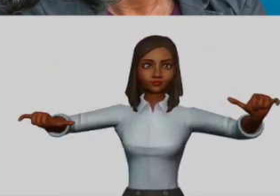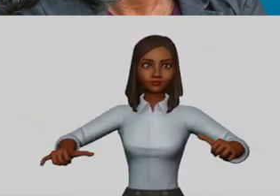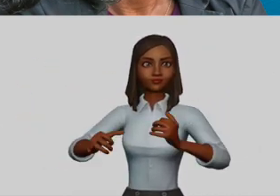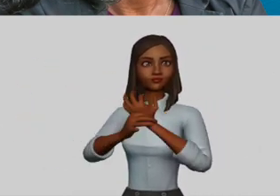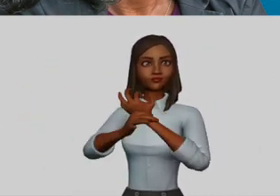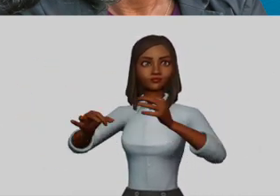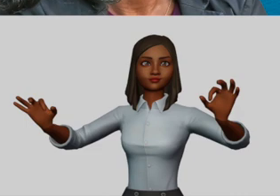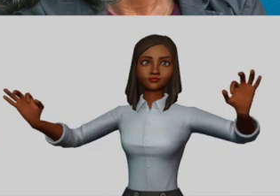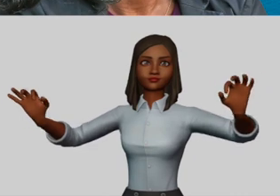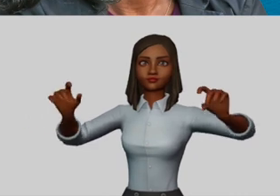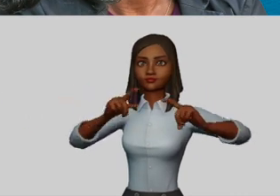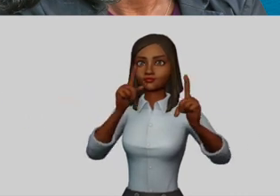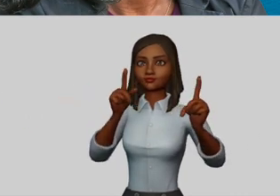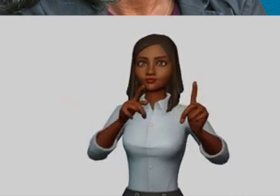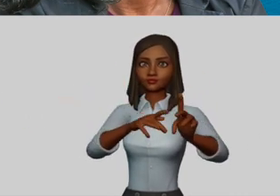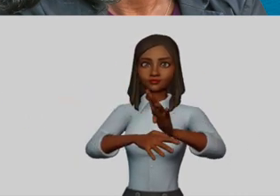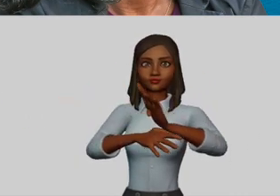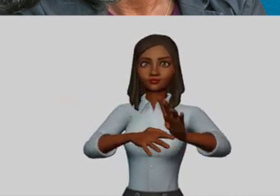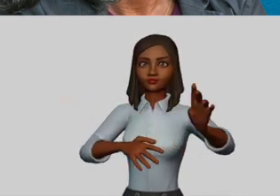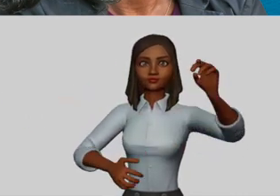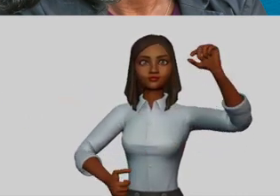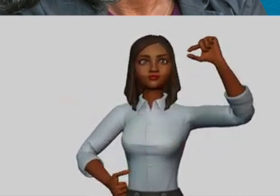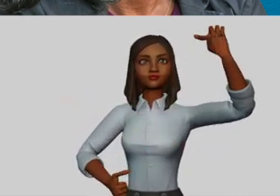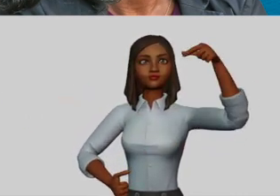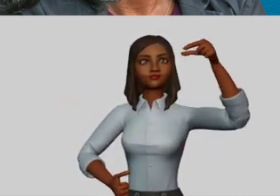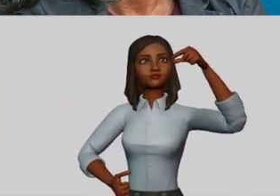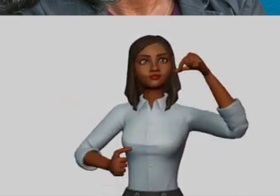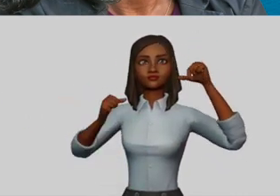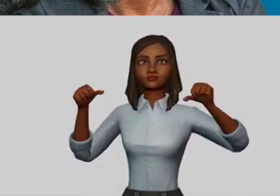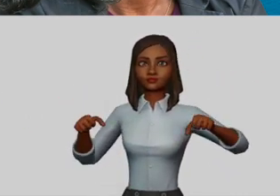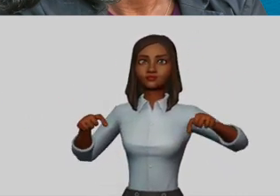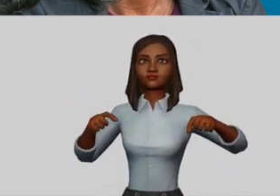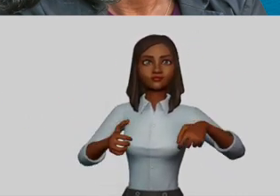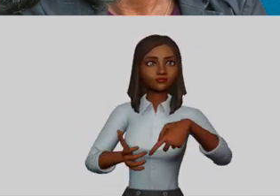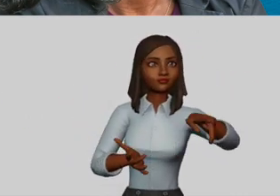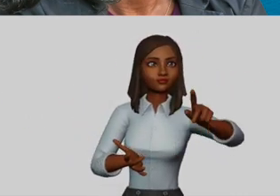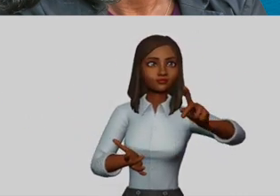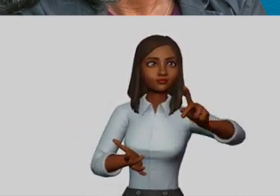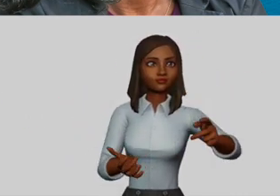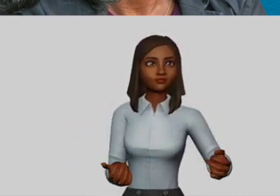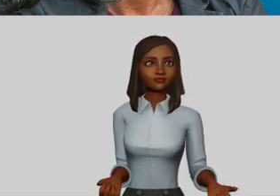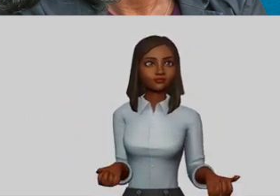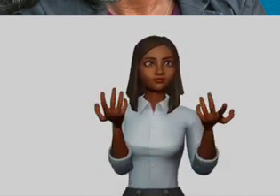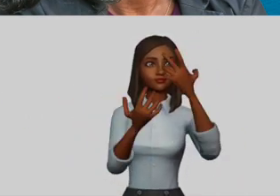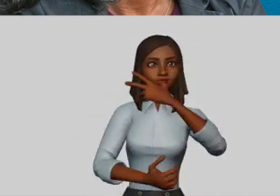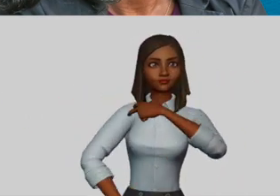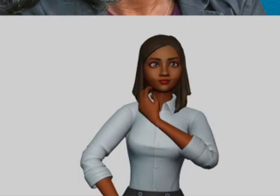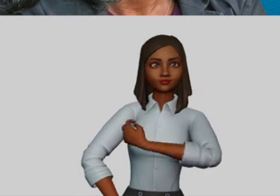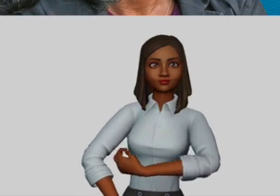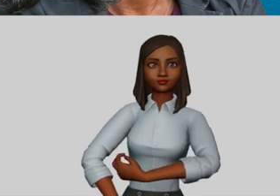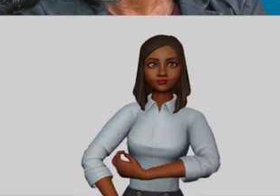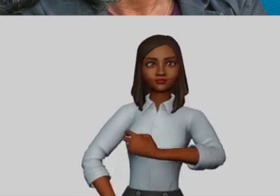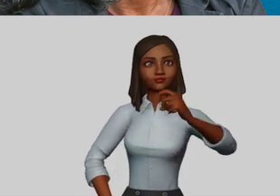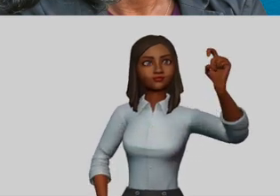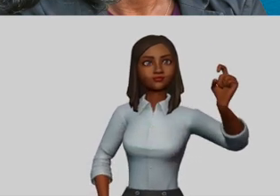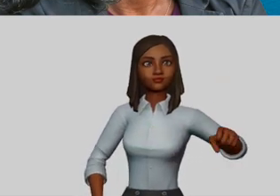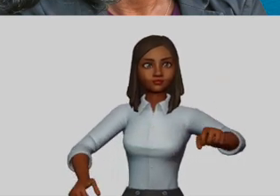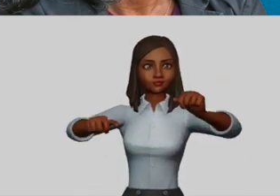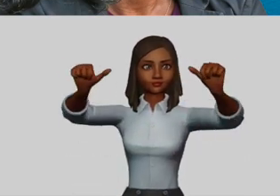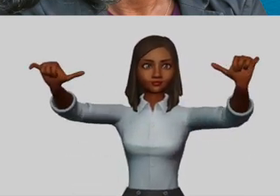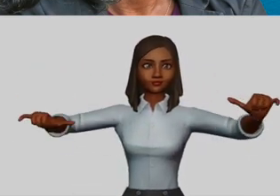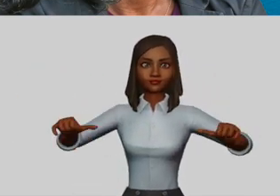ya ahí tú estás... You're safe. Claro. Una pregunta, Yamile, que yo creo que lo mencionó María